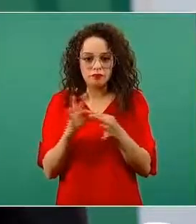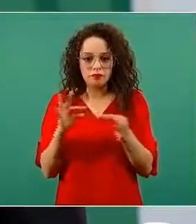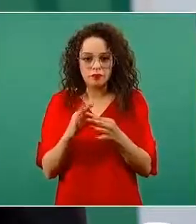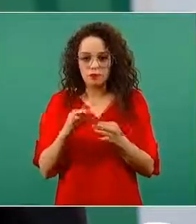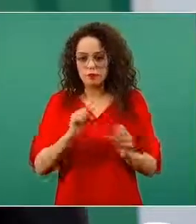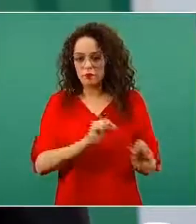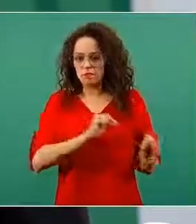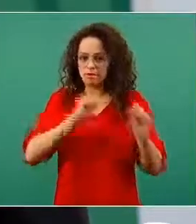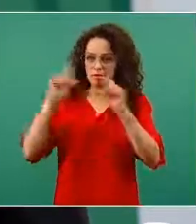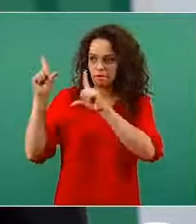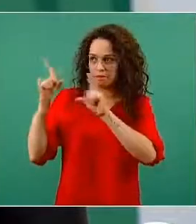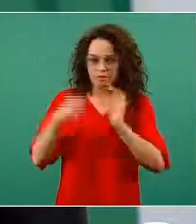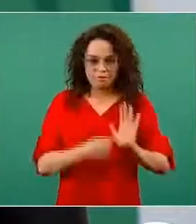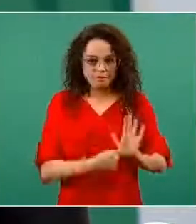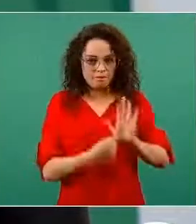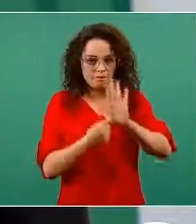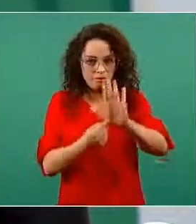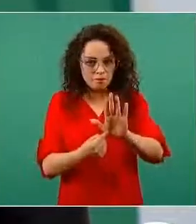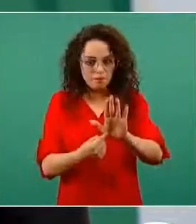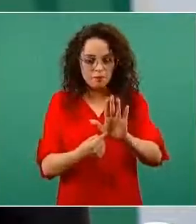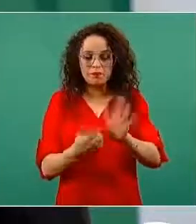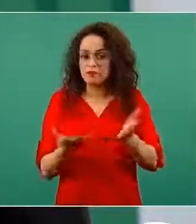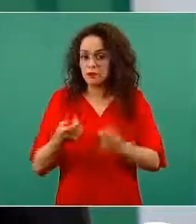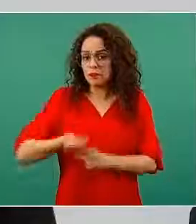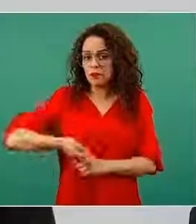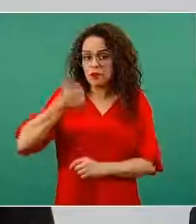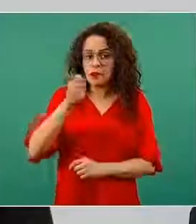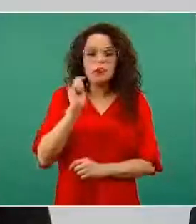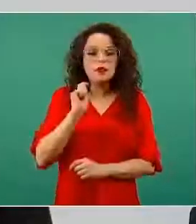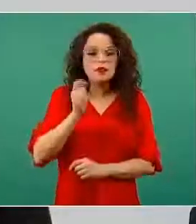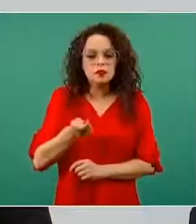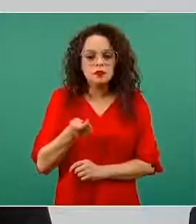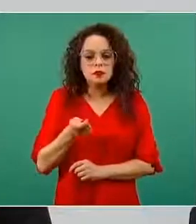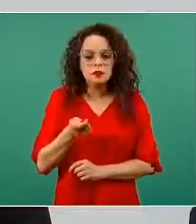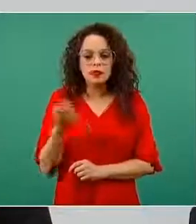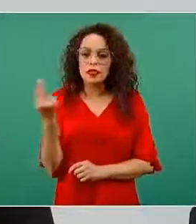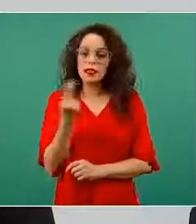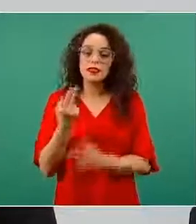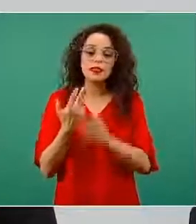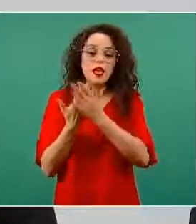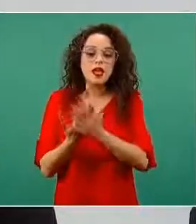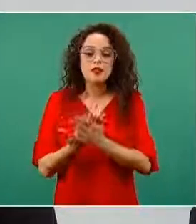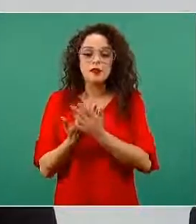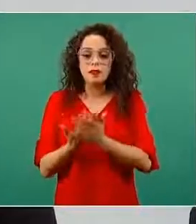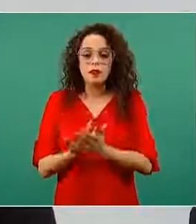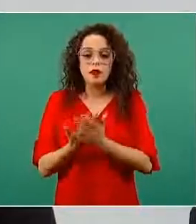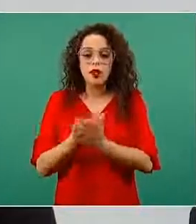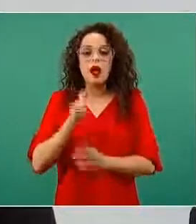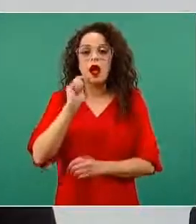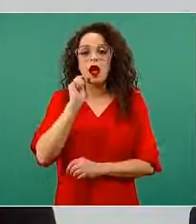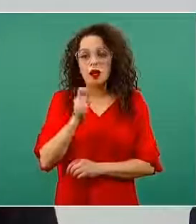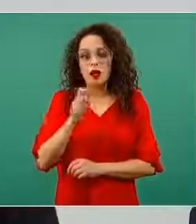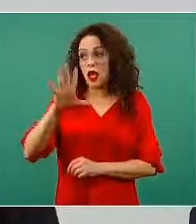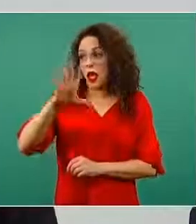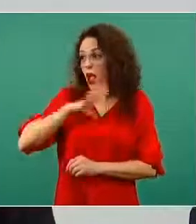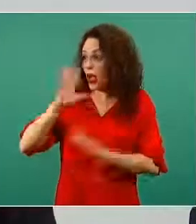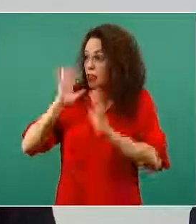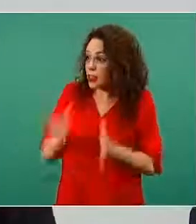presentación, en donde primero que nada había que esperar a que hubiese una vacuna